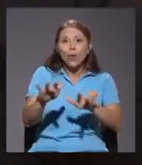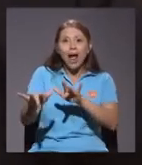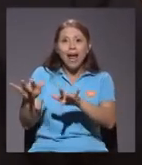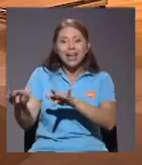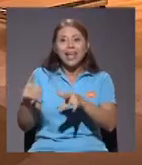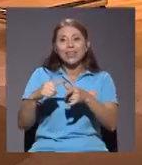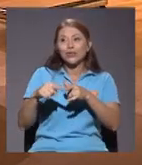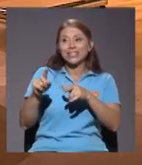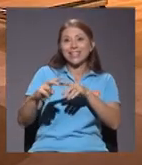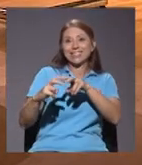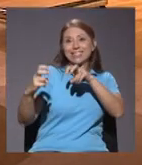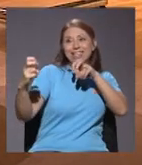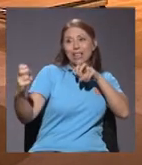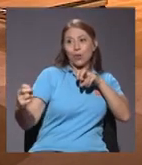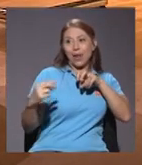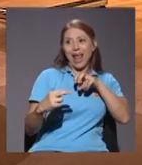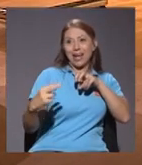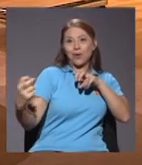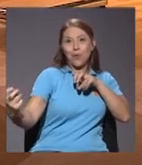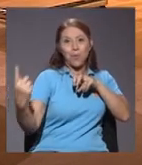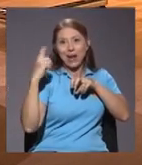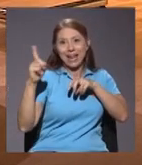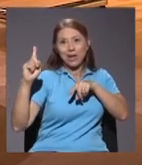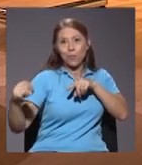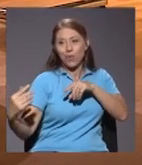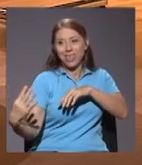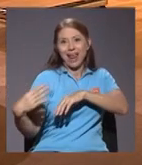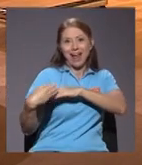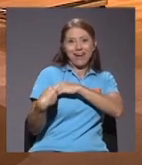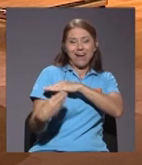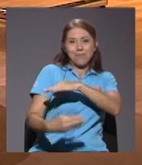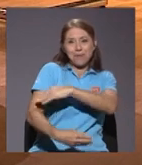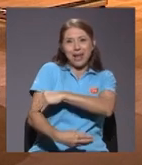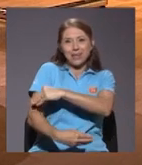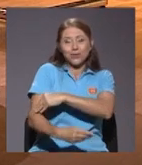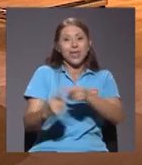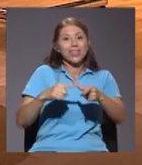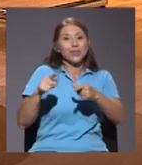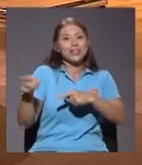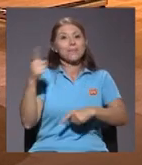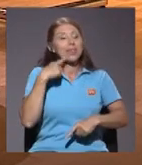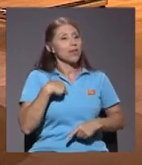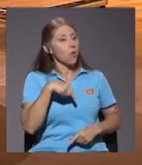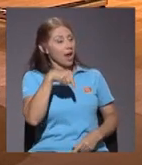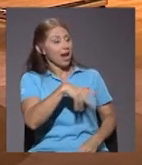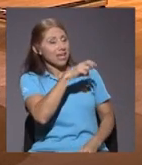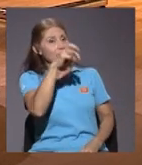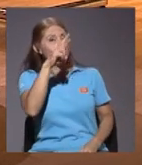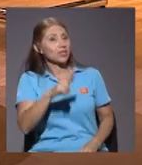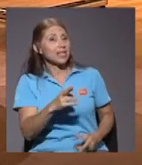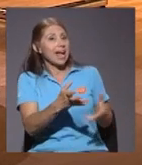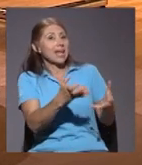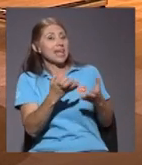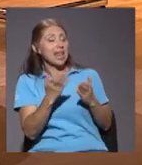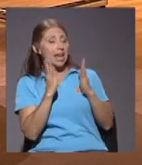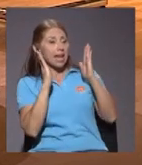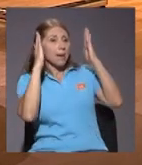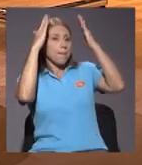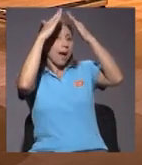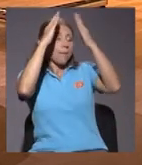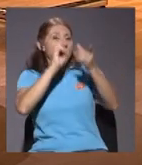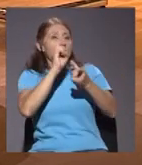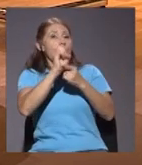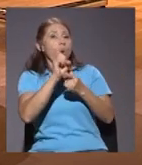docente lago que no pudiera ni siquiera agarrarme el brazo y entonces recuerdo que me dijo esta frase en costa rica quieren que el papá o un santo baje